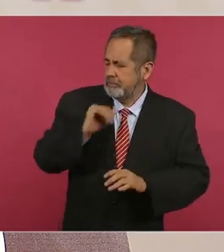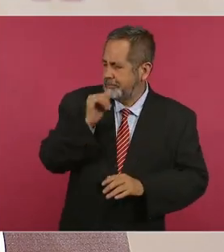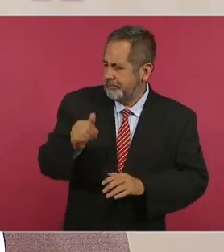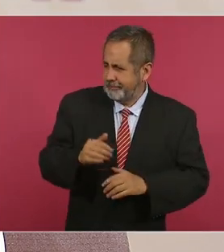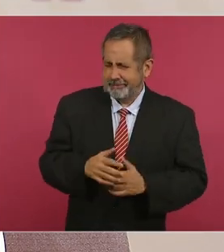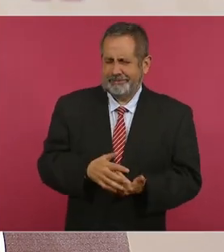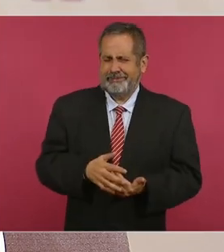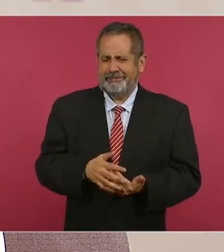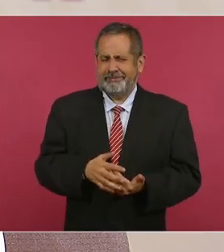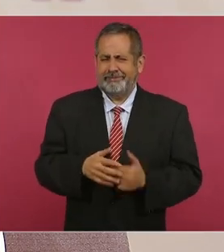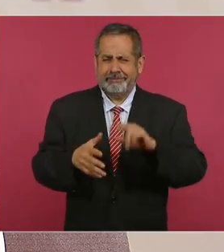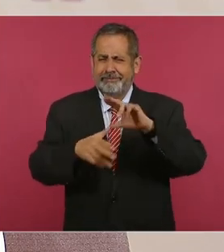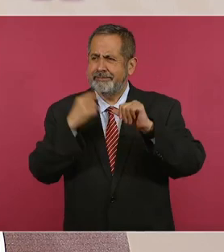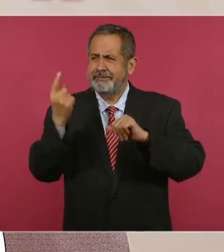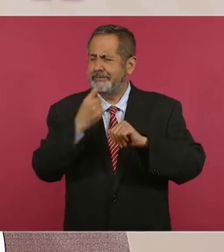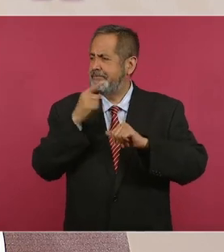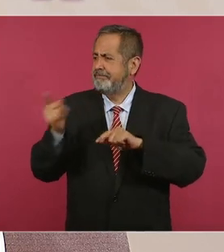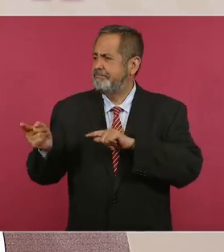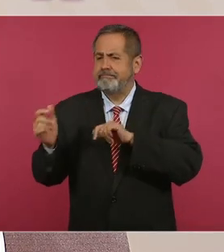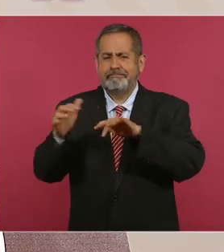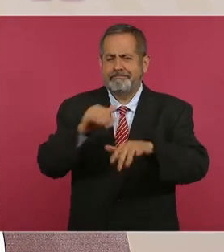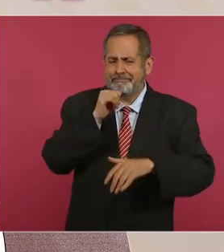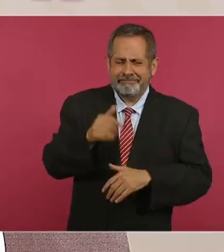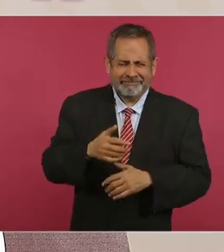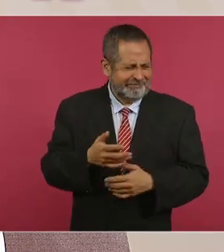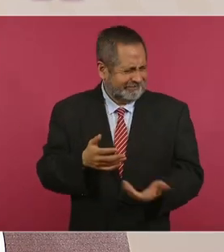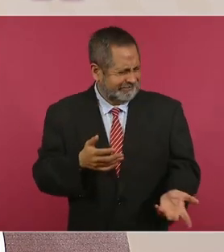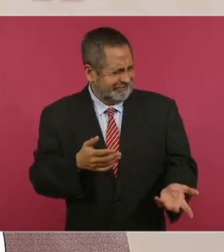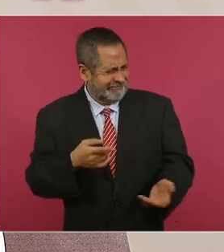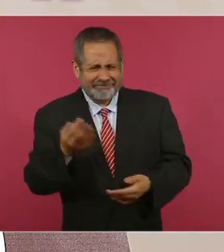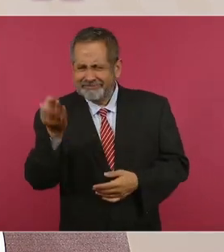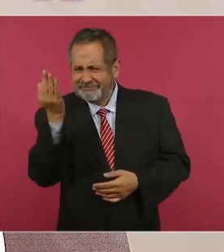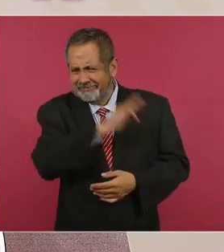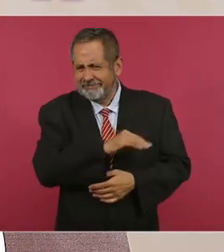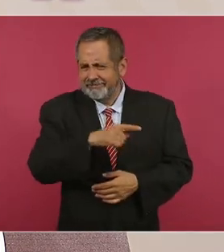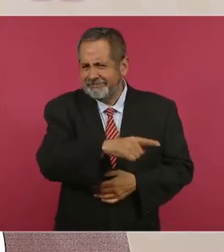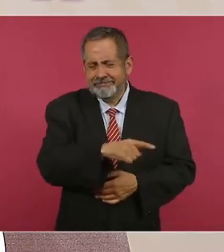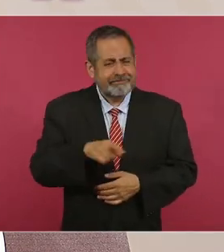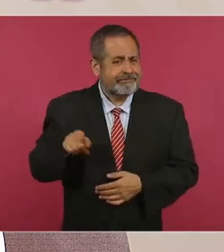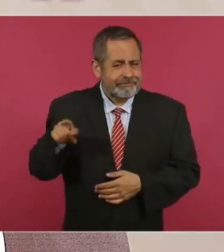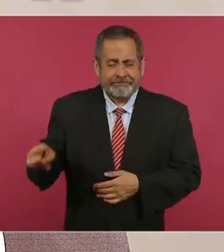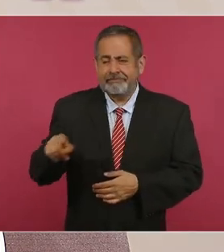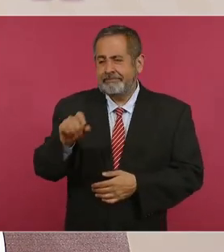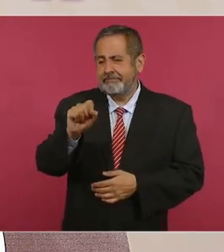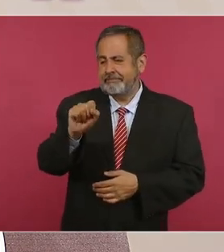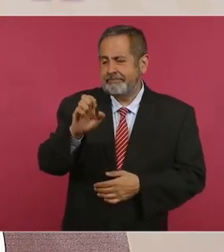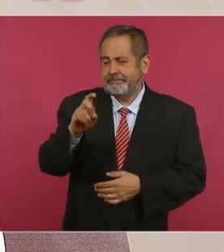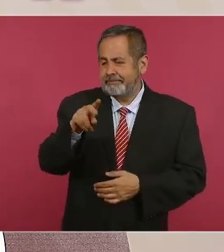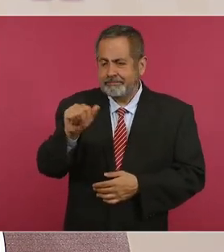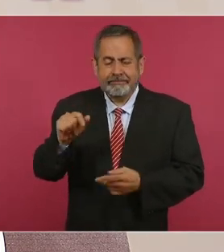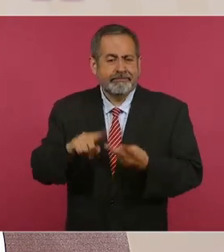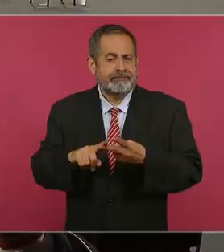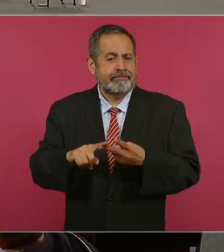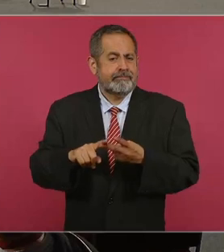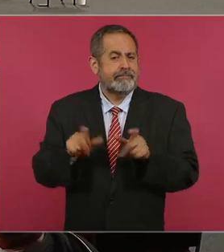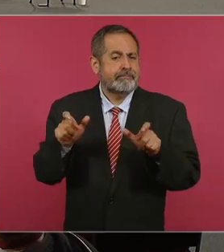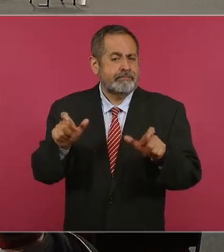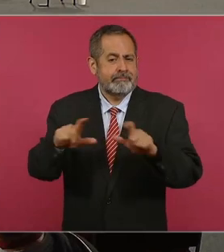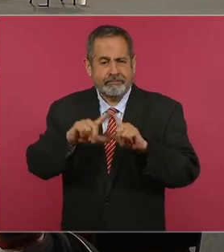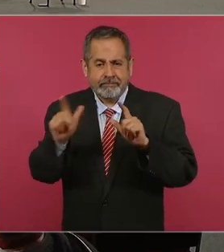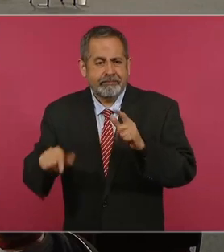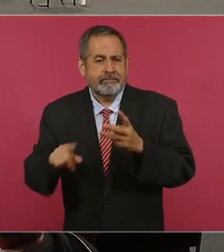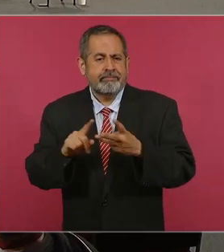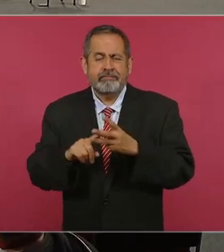tras el paso del huracán Otis, lo cual también es falso. La Sedena, SEMAR y Guardia Nacional han desplegado más